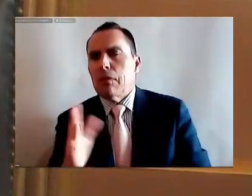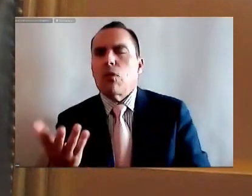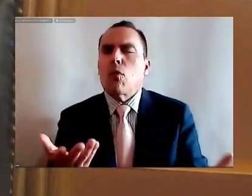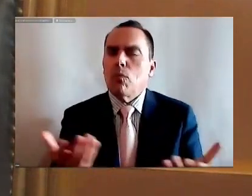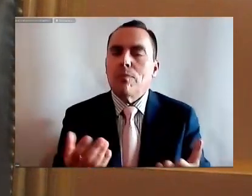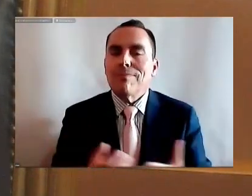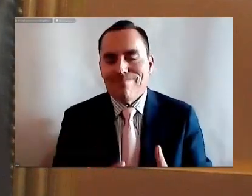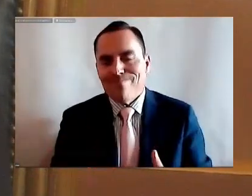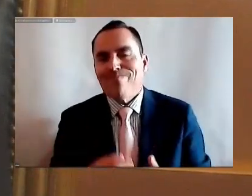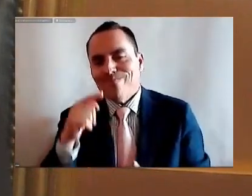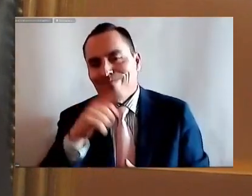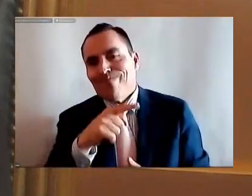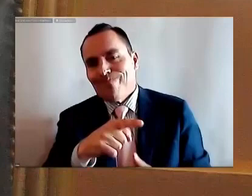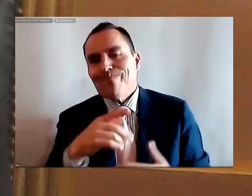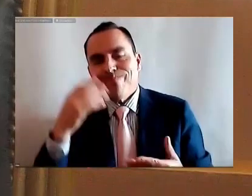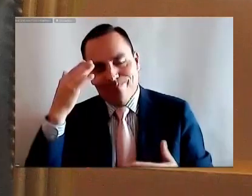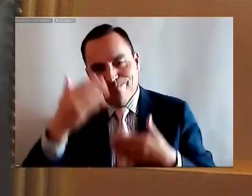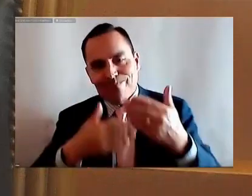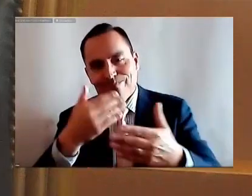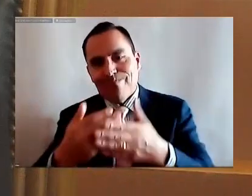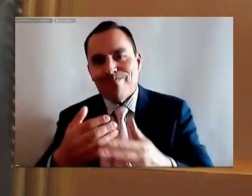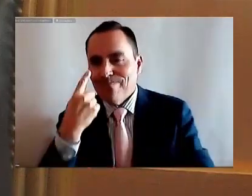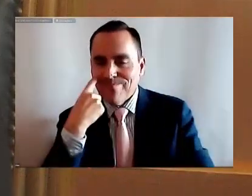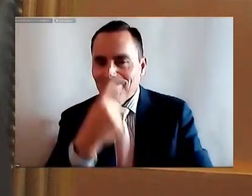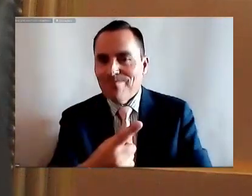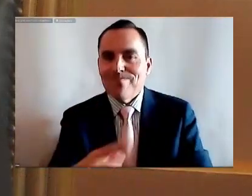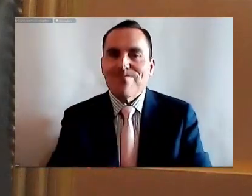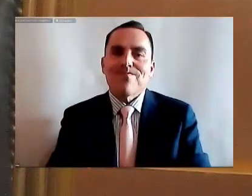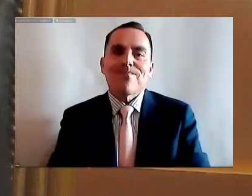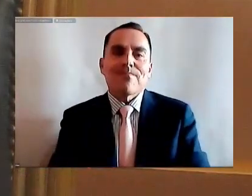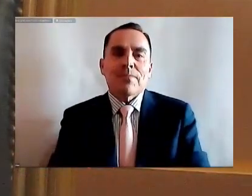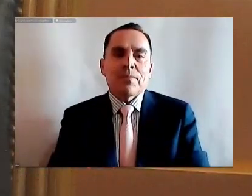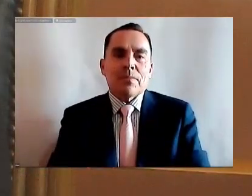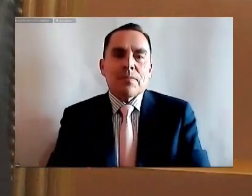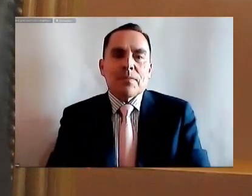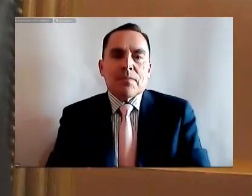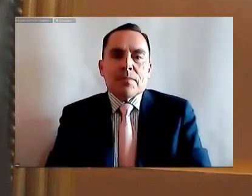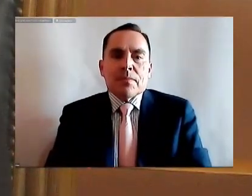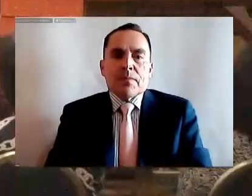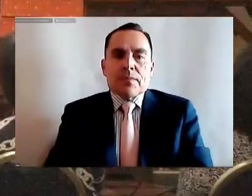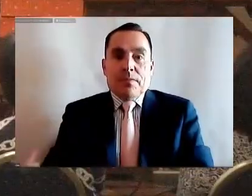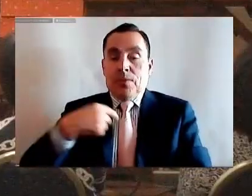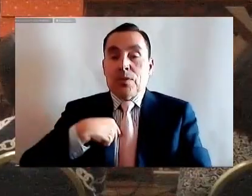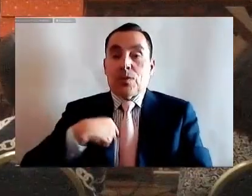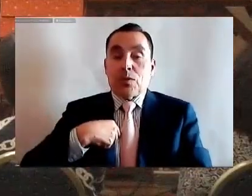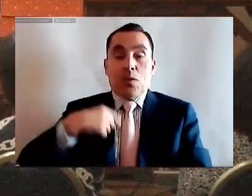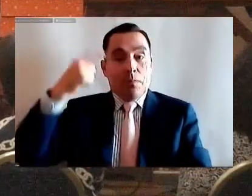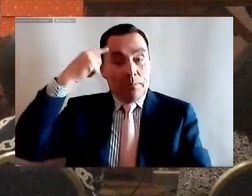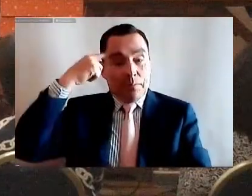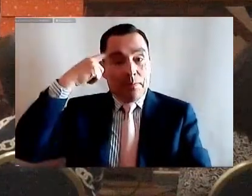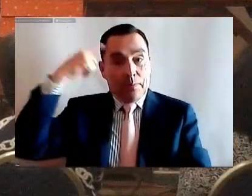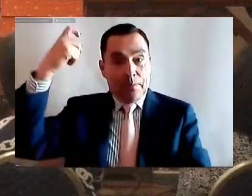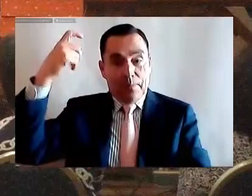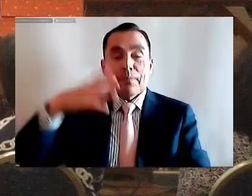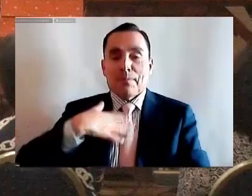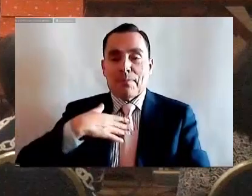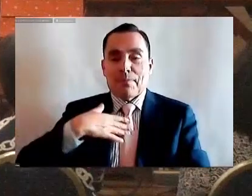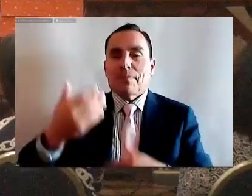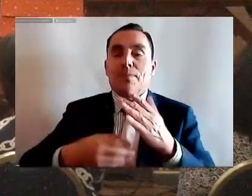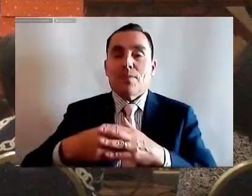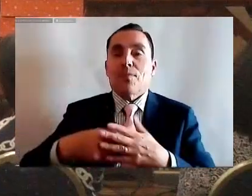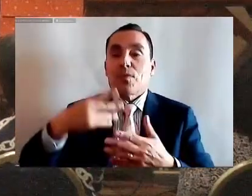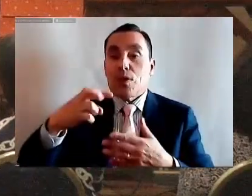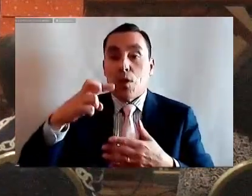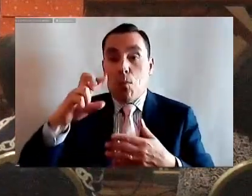también vinculado a la figura de la trabajadora. Sí. Yo creo que los plazos del pre, postnatal y postnatal parental